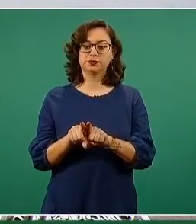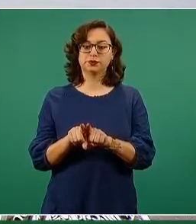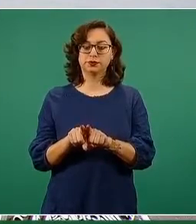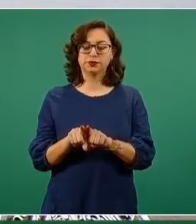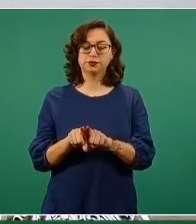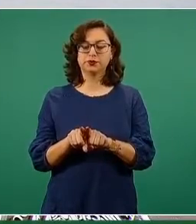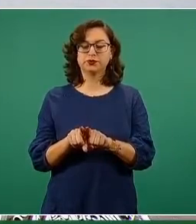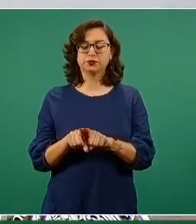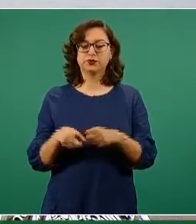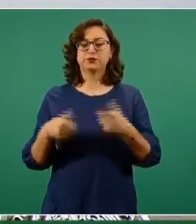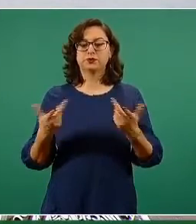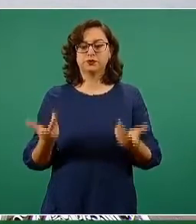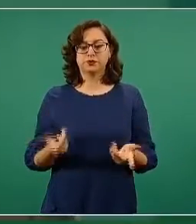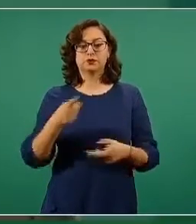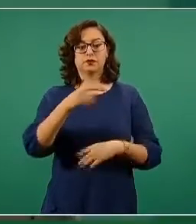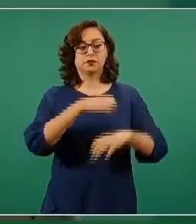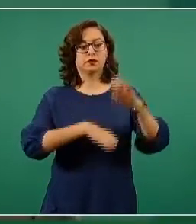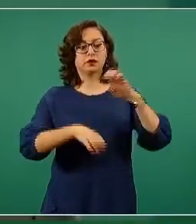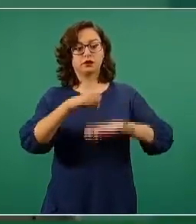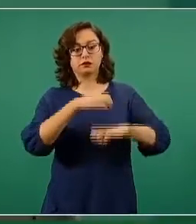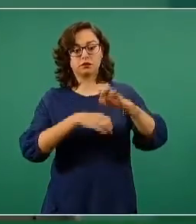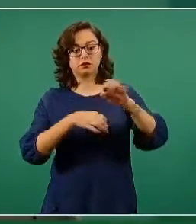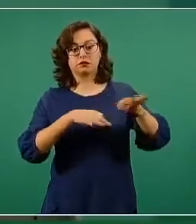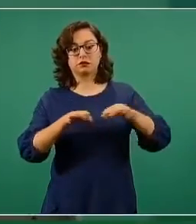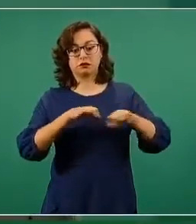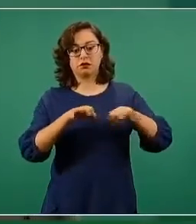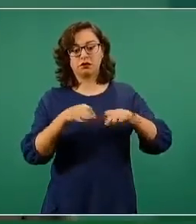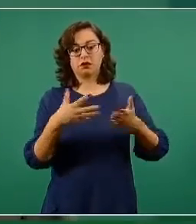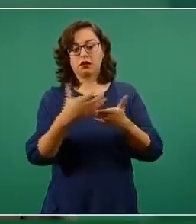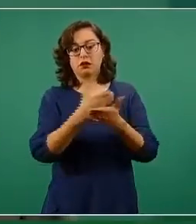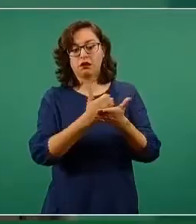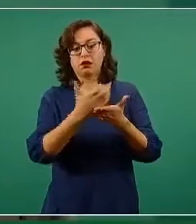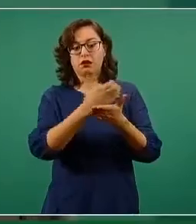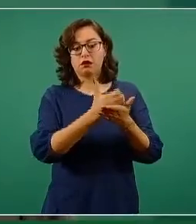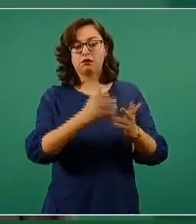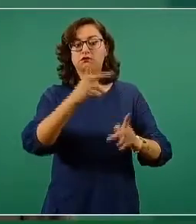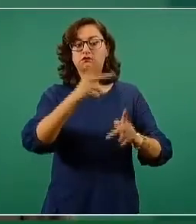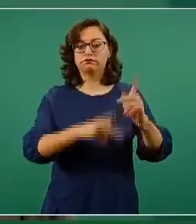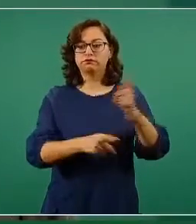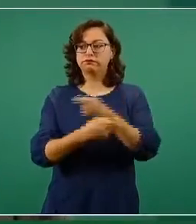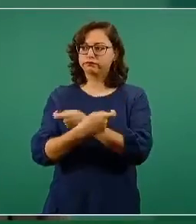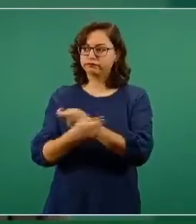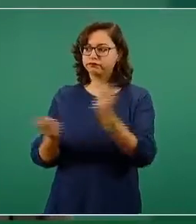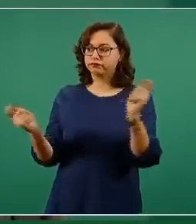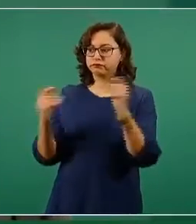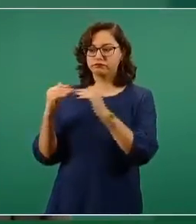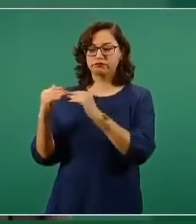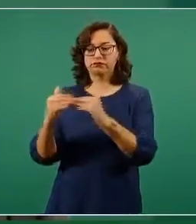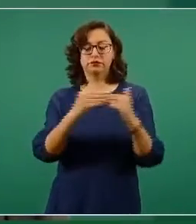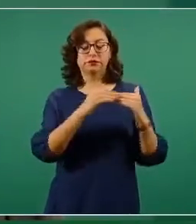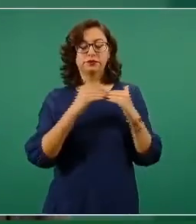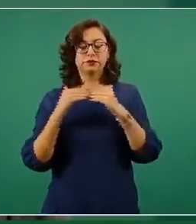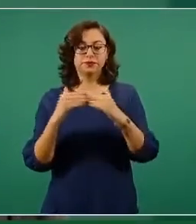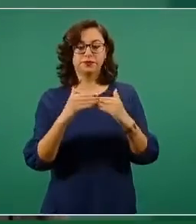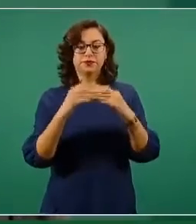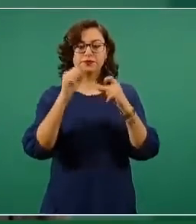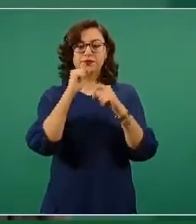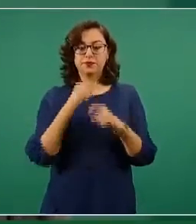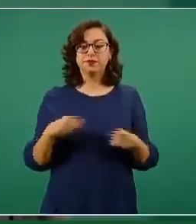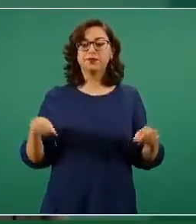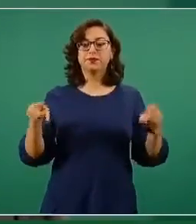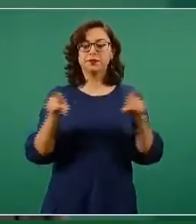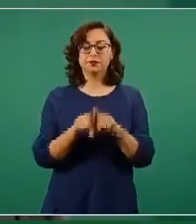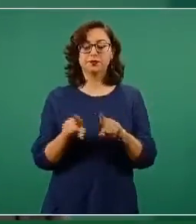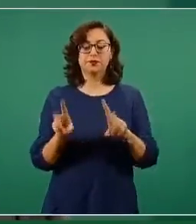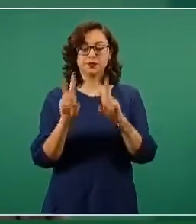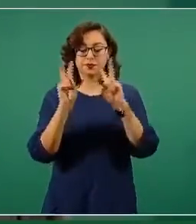hacer valer el reparto de utilidades. Y también, en el caso del reparto de